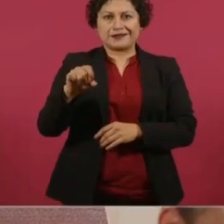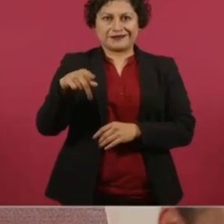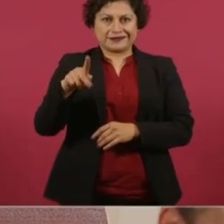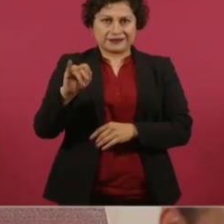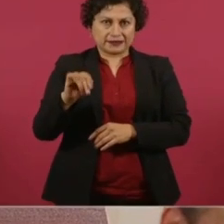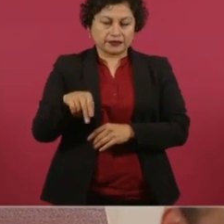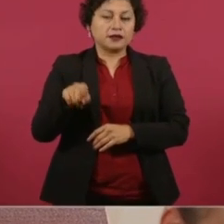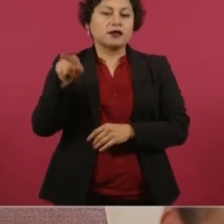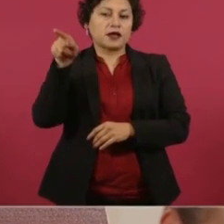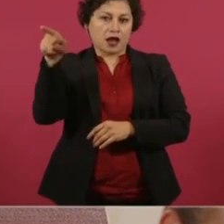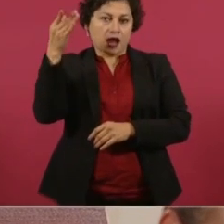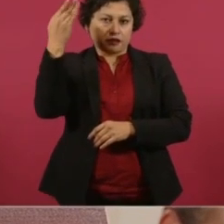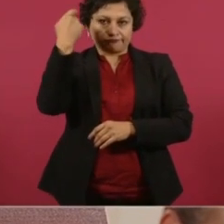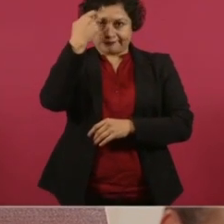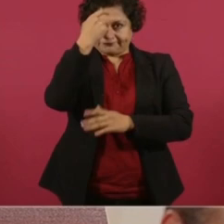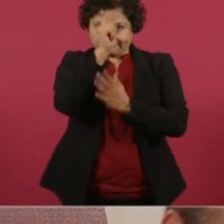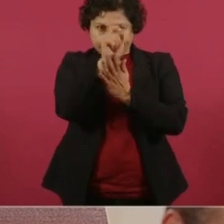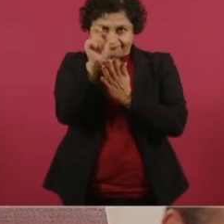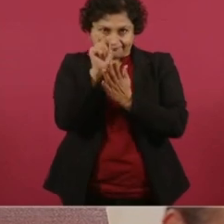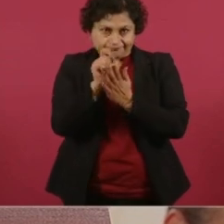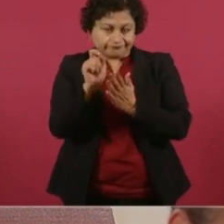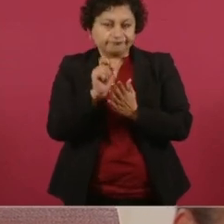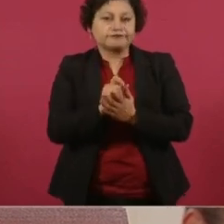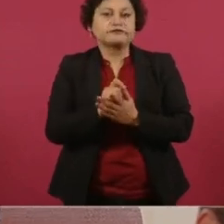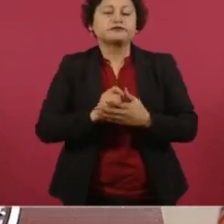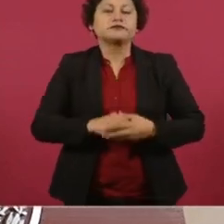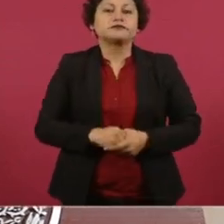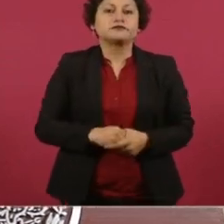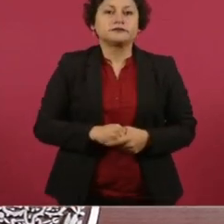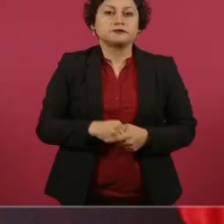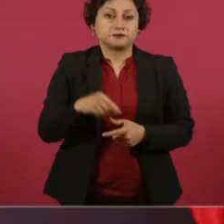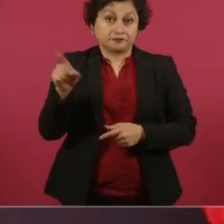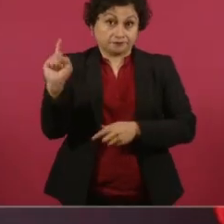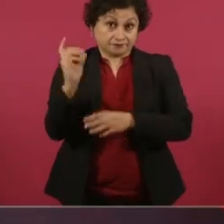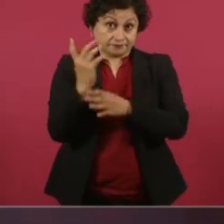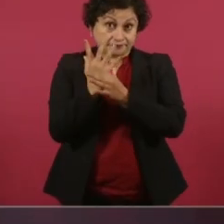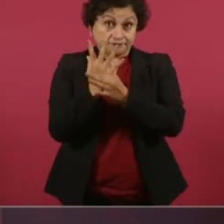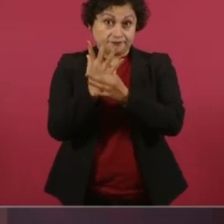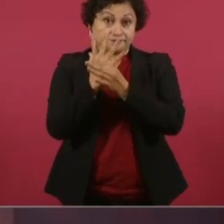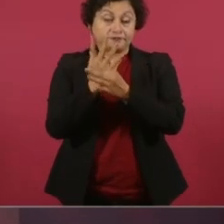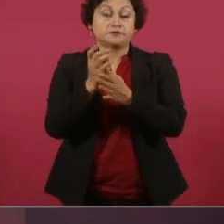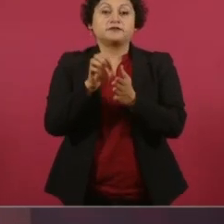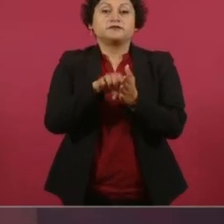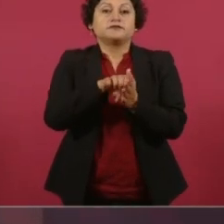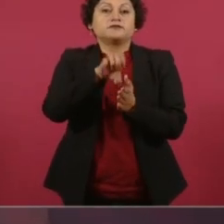literario, de que cuando un hombre se entrega,